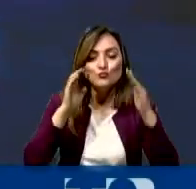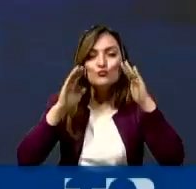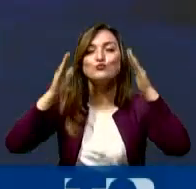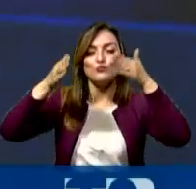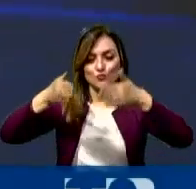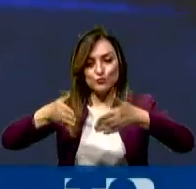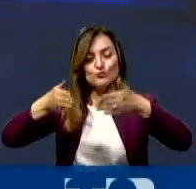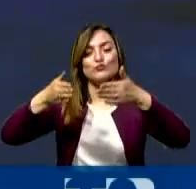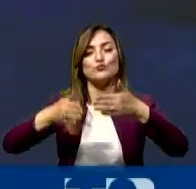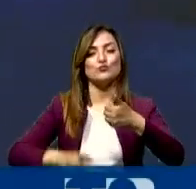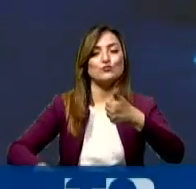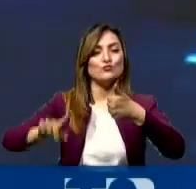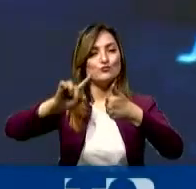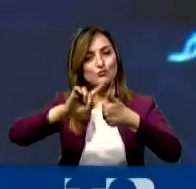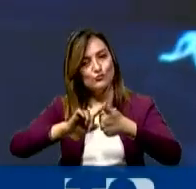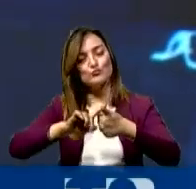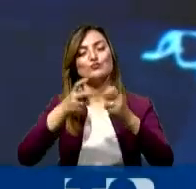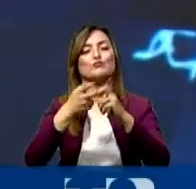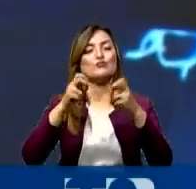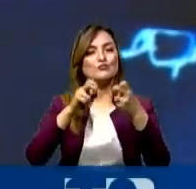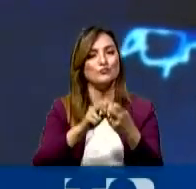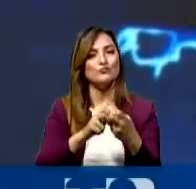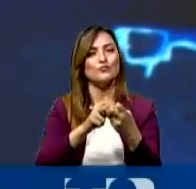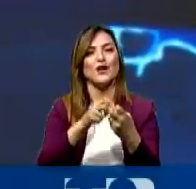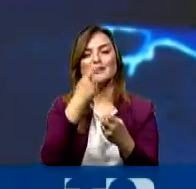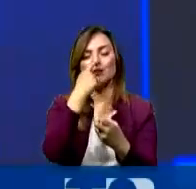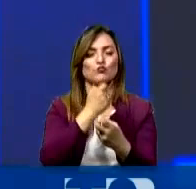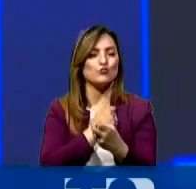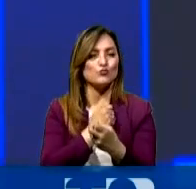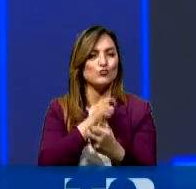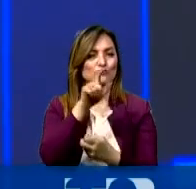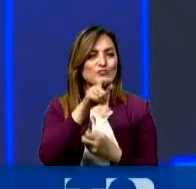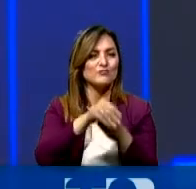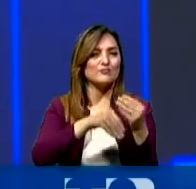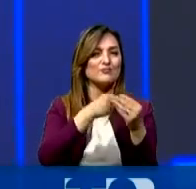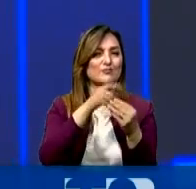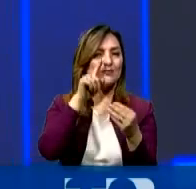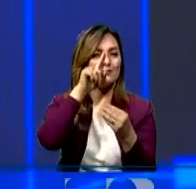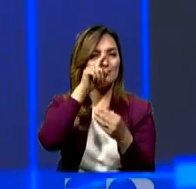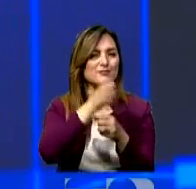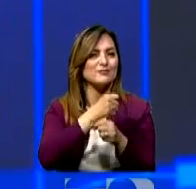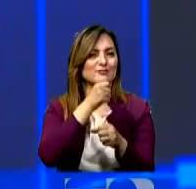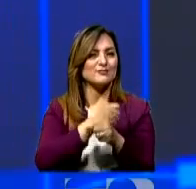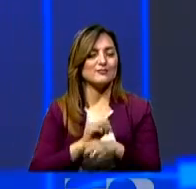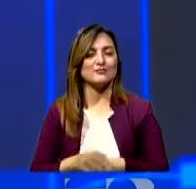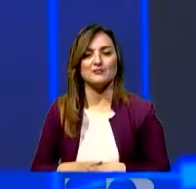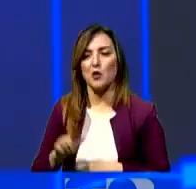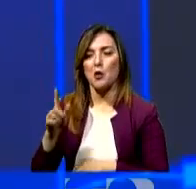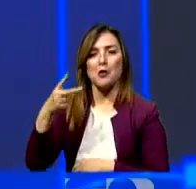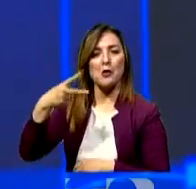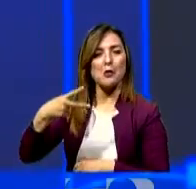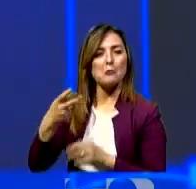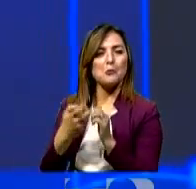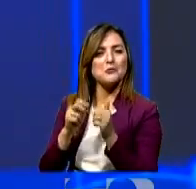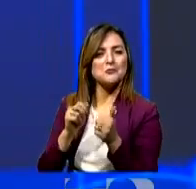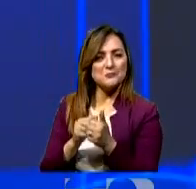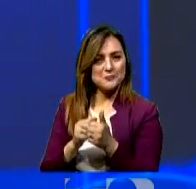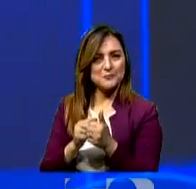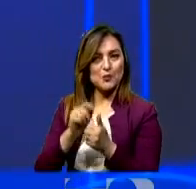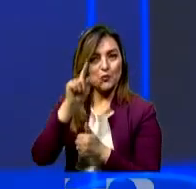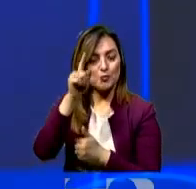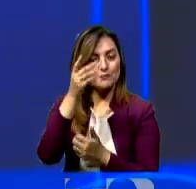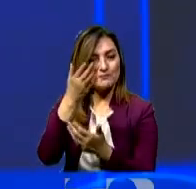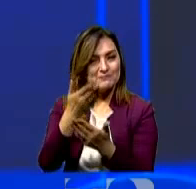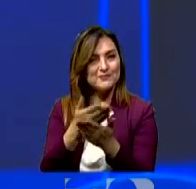en enfrentar los problemas que interesan a los ciudadanos de inversión empleo y ahí vienen los problemas vienen los problemas del camino el 1 en esta